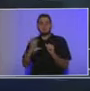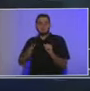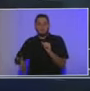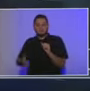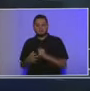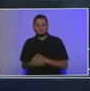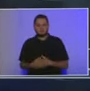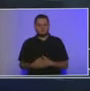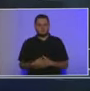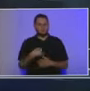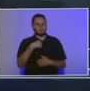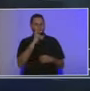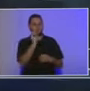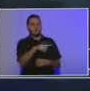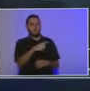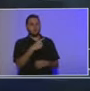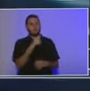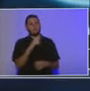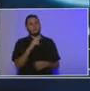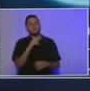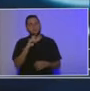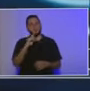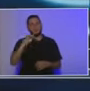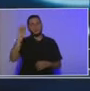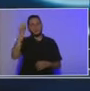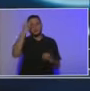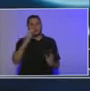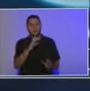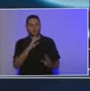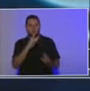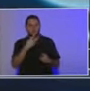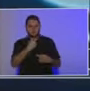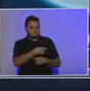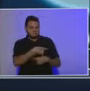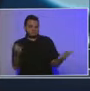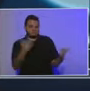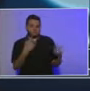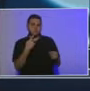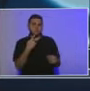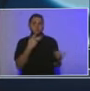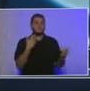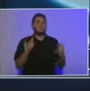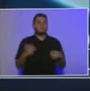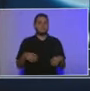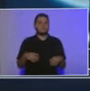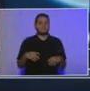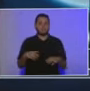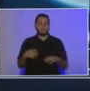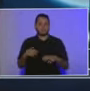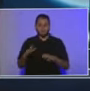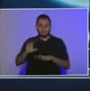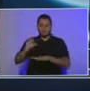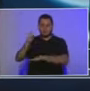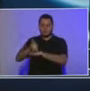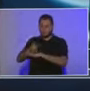se estableció por parte de la gobernadora de mantener como una especie de Puerto Rico de santuario para los gallos y los